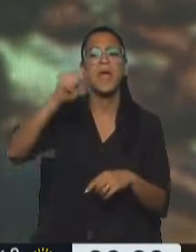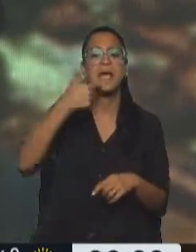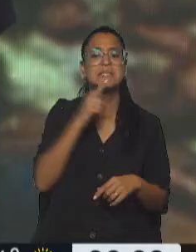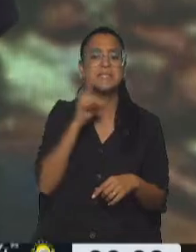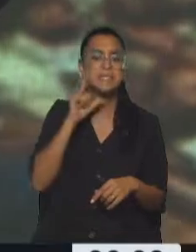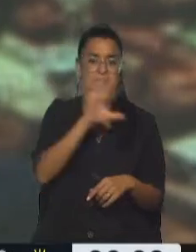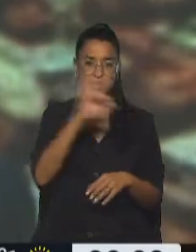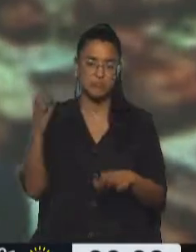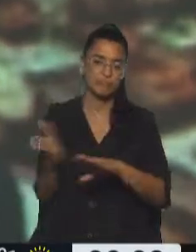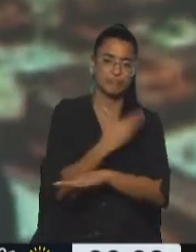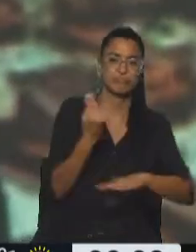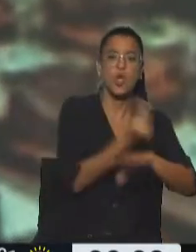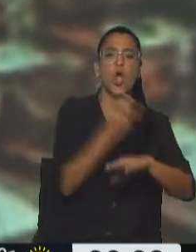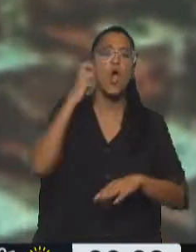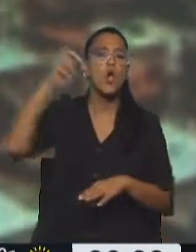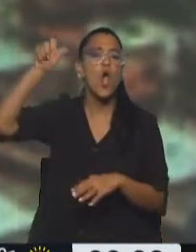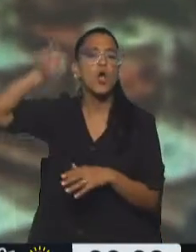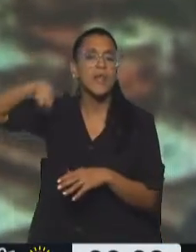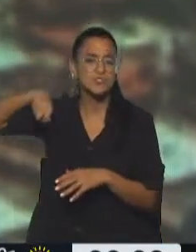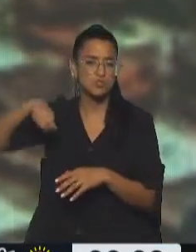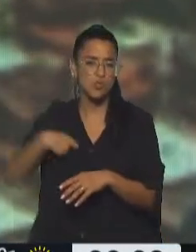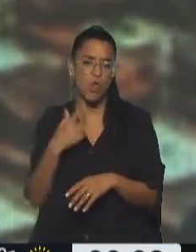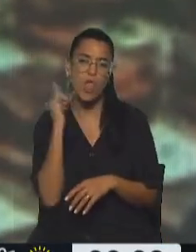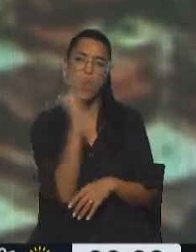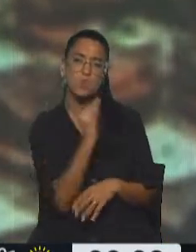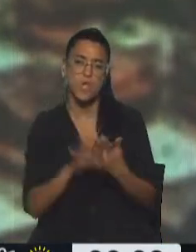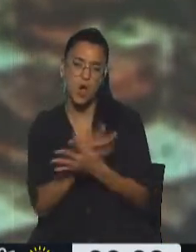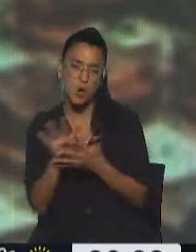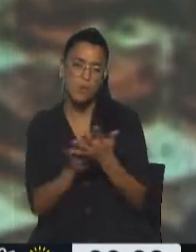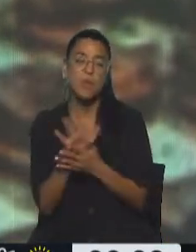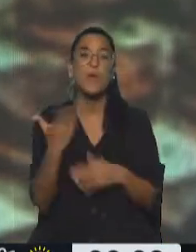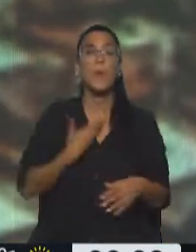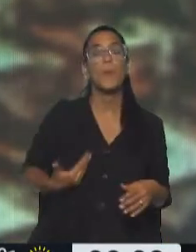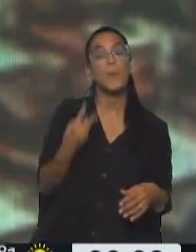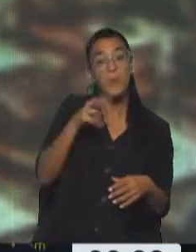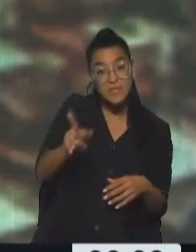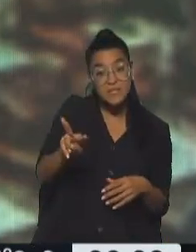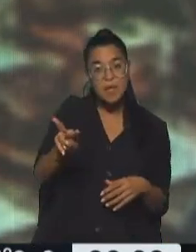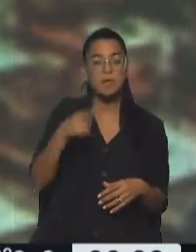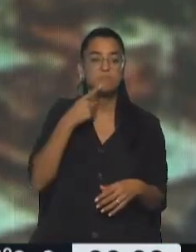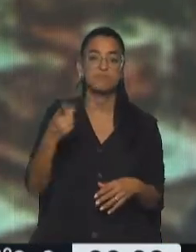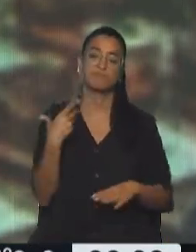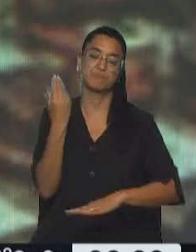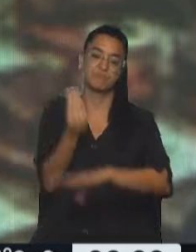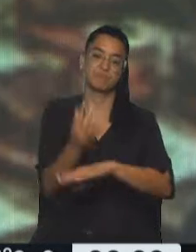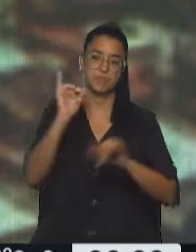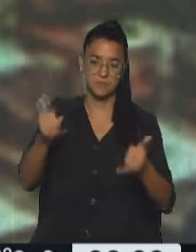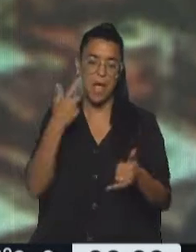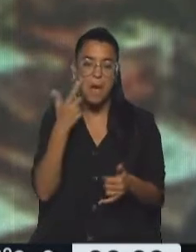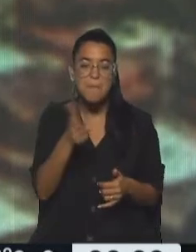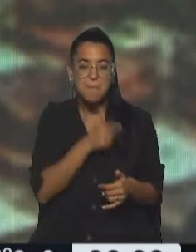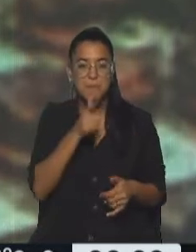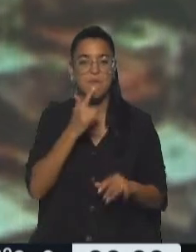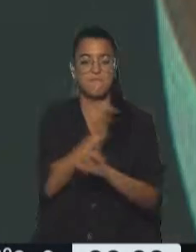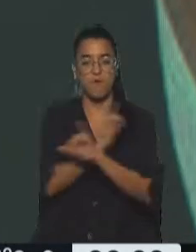por un Congreso denunciado por corrupción y justamente la vicepresidenta terminó asumiendo. Si te parece, vamos a ver un